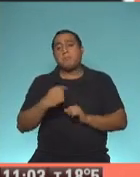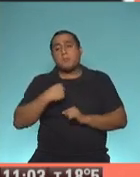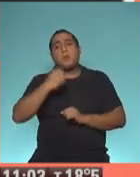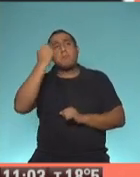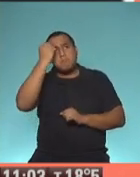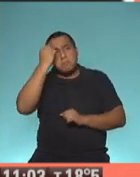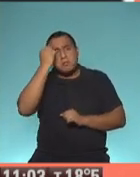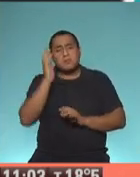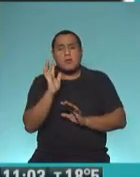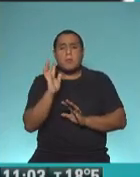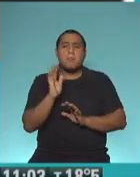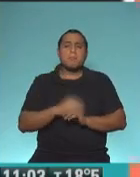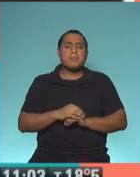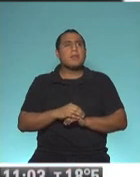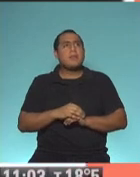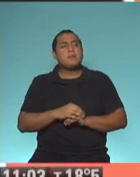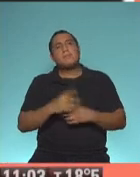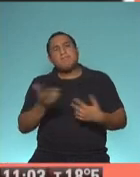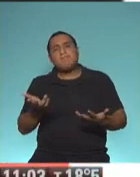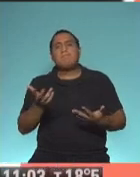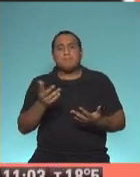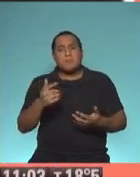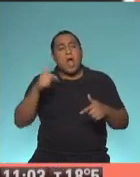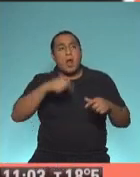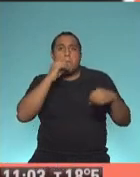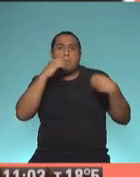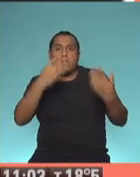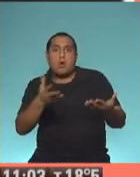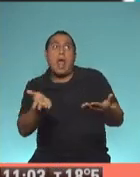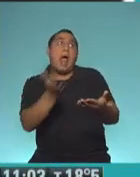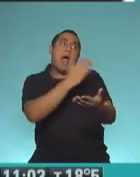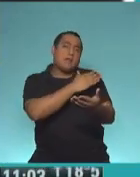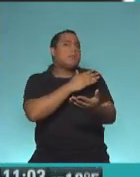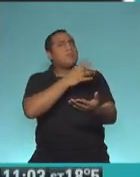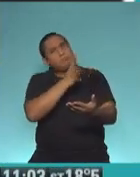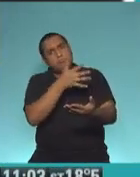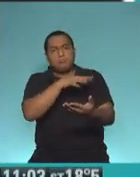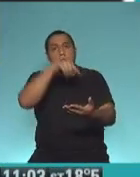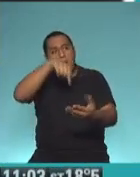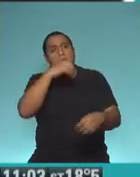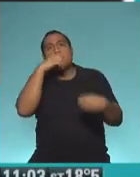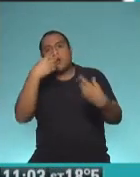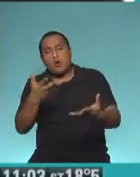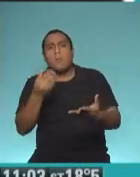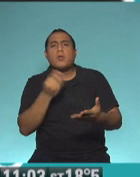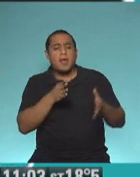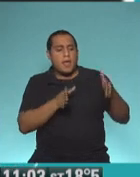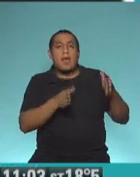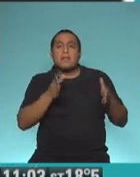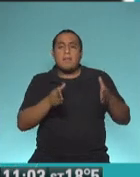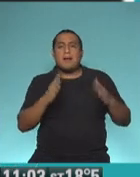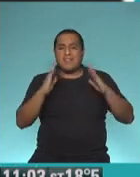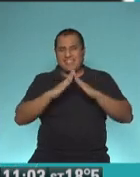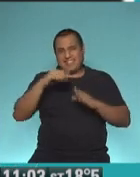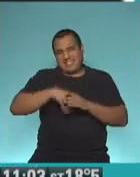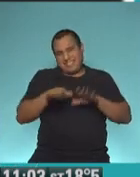como mirándolo integralmente estamos mucho mejor que hace un tiempo. Hemos completado un periodo de cuarentena que ha sido